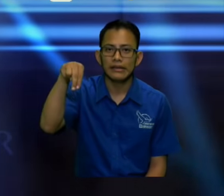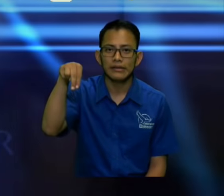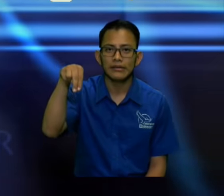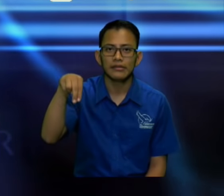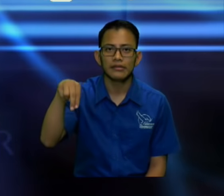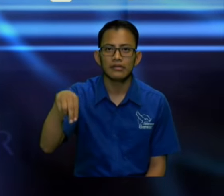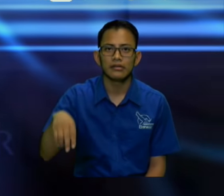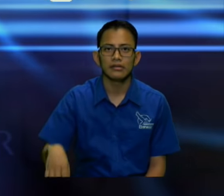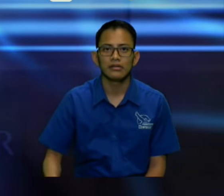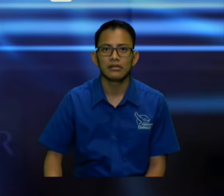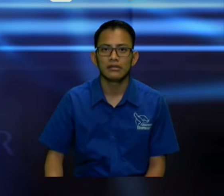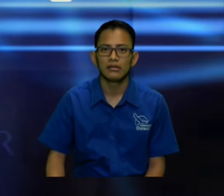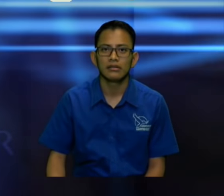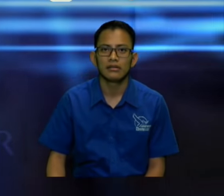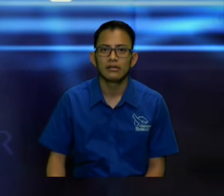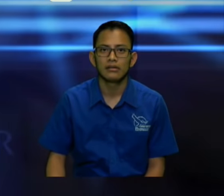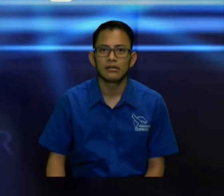De